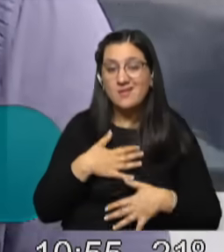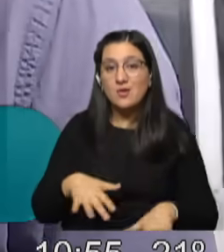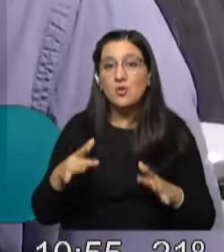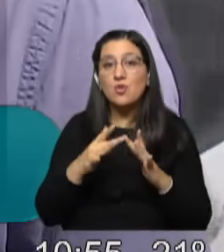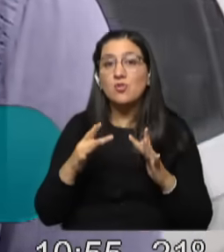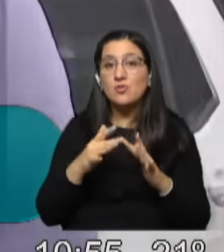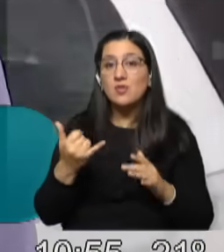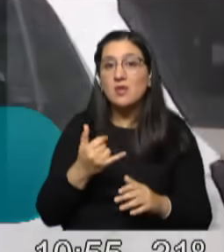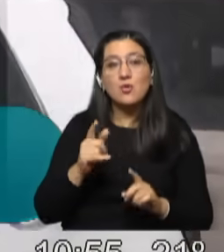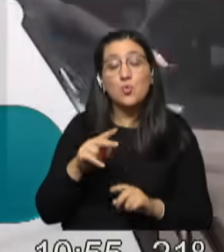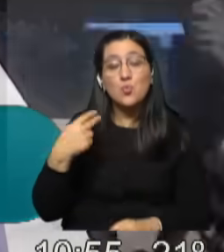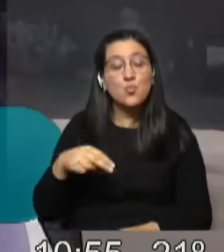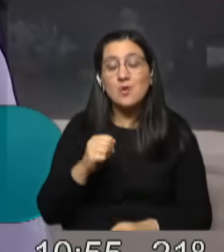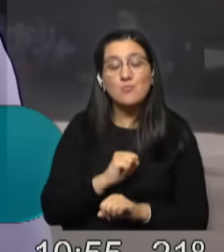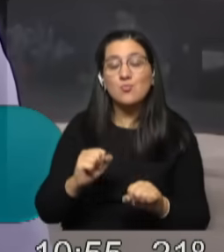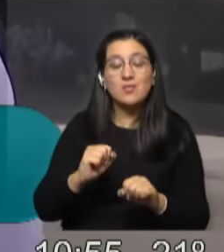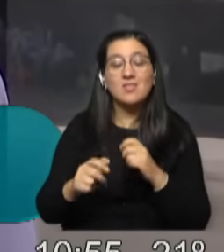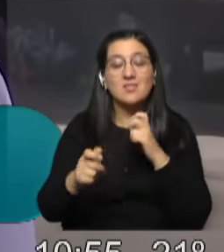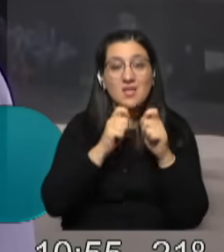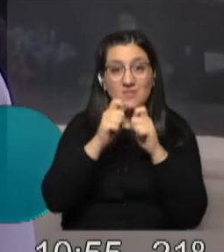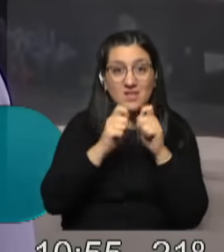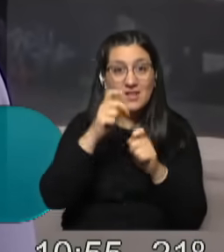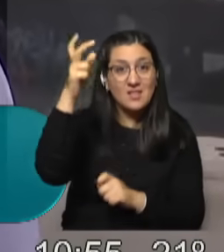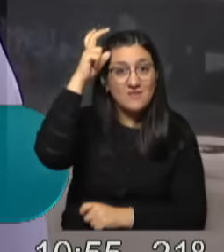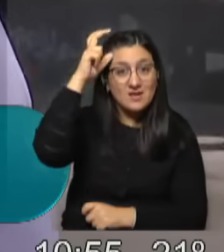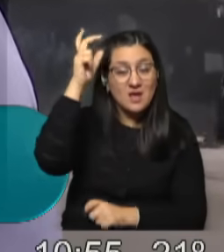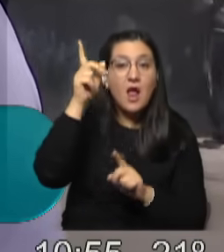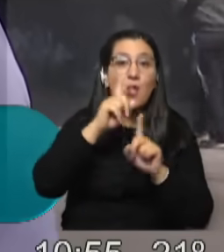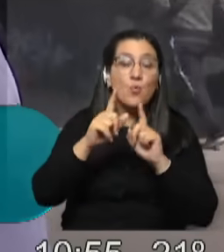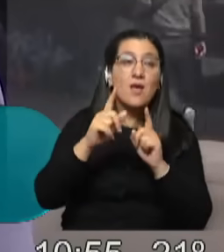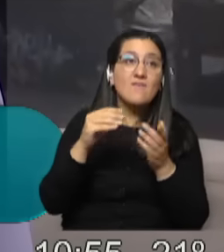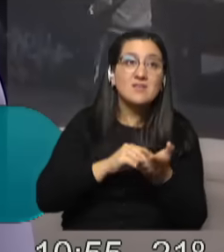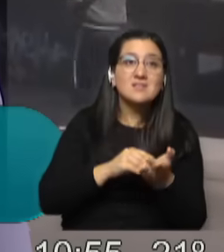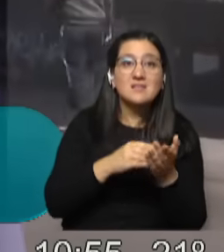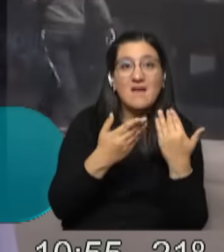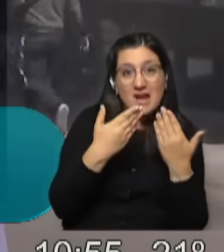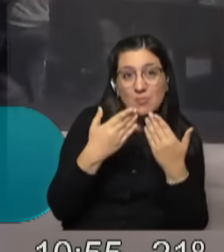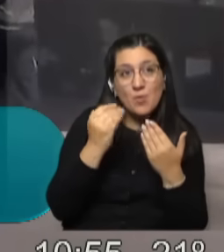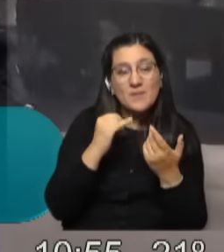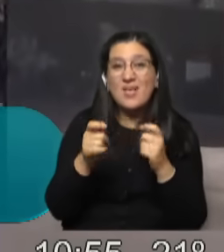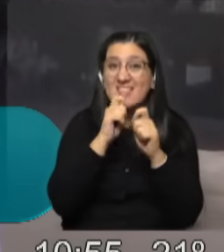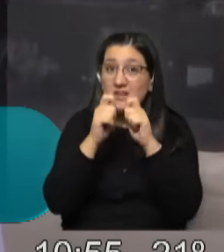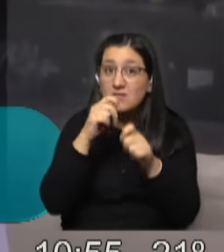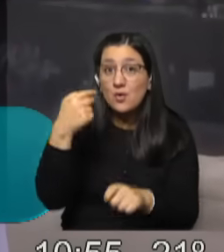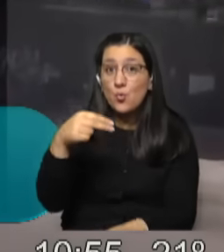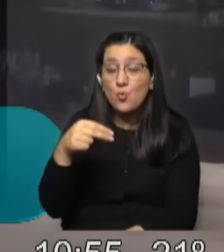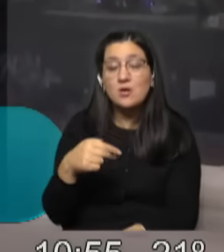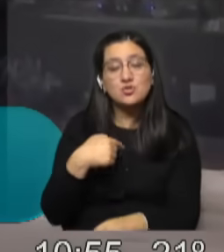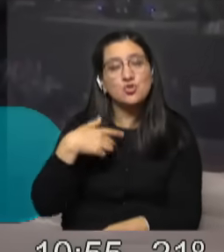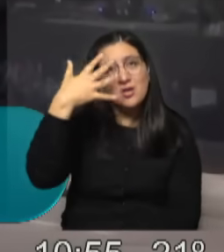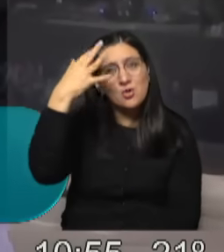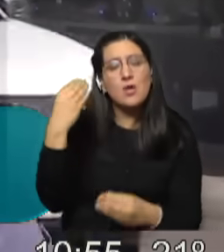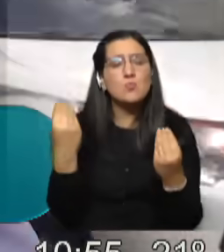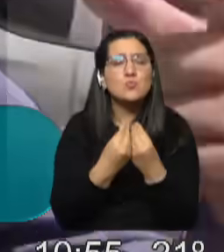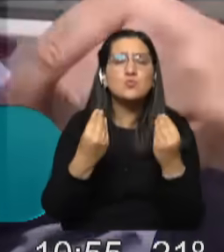usted con Tabaré? No, nunca lo pude entrevistar. Tuve alguna que otra charla, pero no, nunca le pude hacer una entrevista. Y yo creo que podía haber muchos